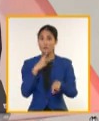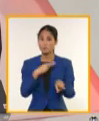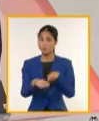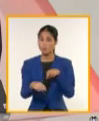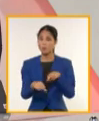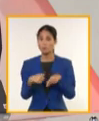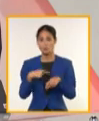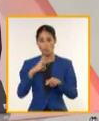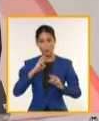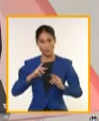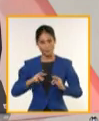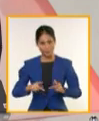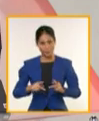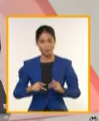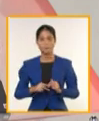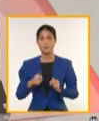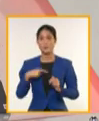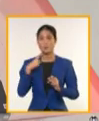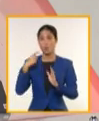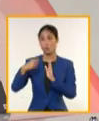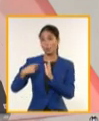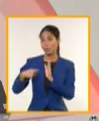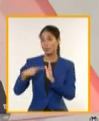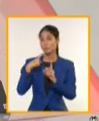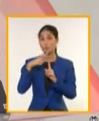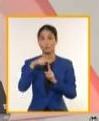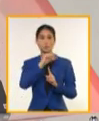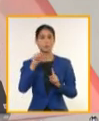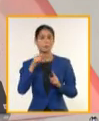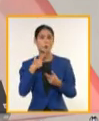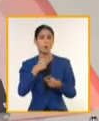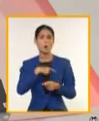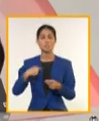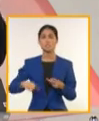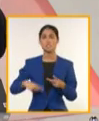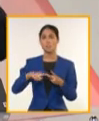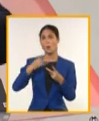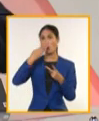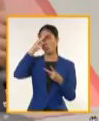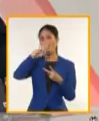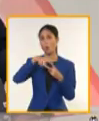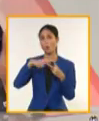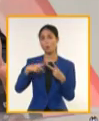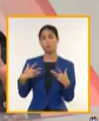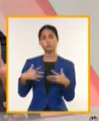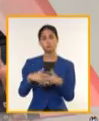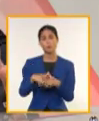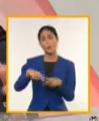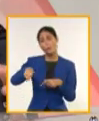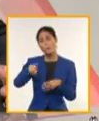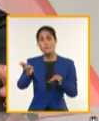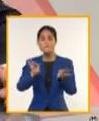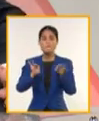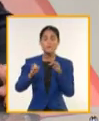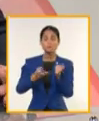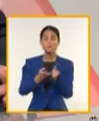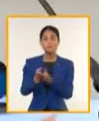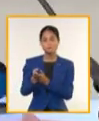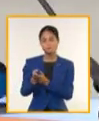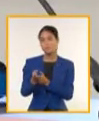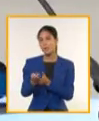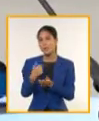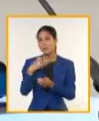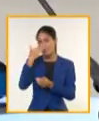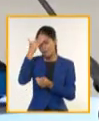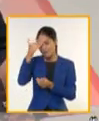repito, el documental lleva por título Cuba y China, hermanos en el tiempo. Los invito, bueno, primero reiterarles las gracias a Gladys una vez